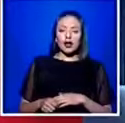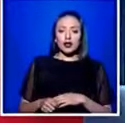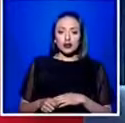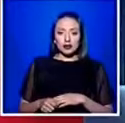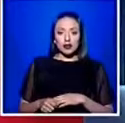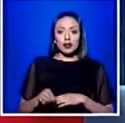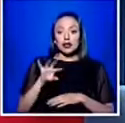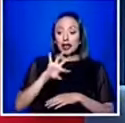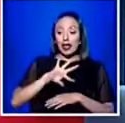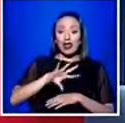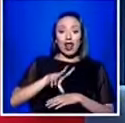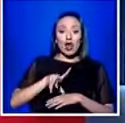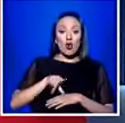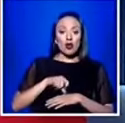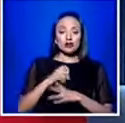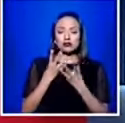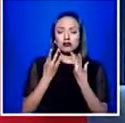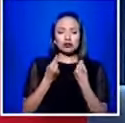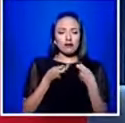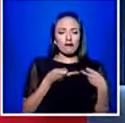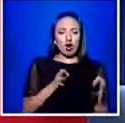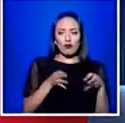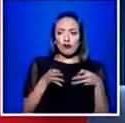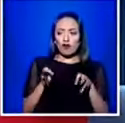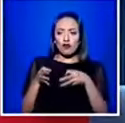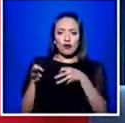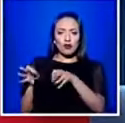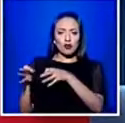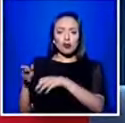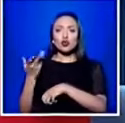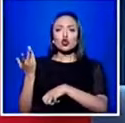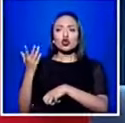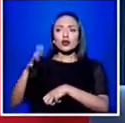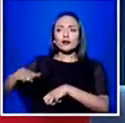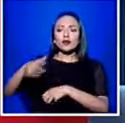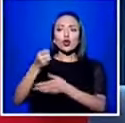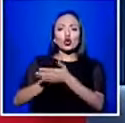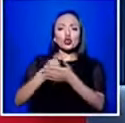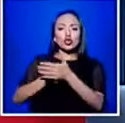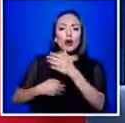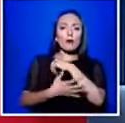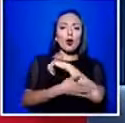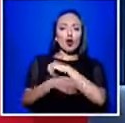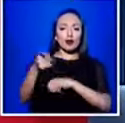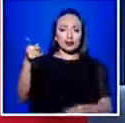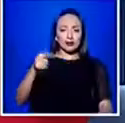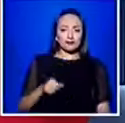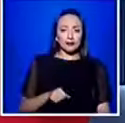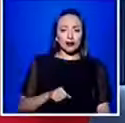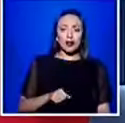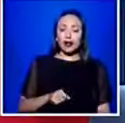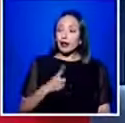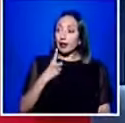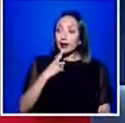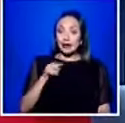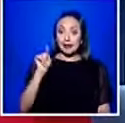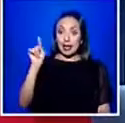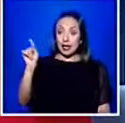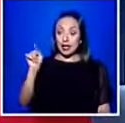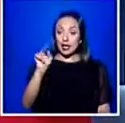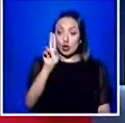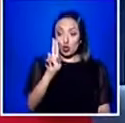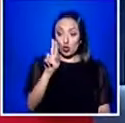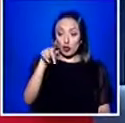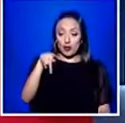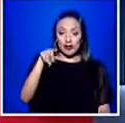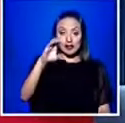La delincuencia opera de varias formas en la lucha de los pobres alta en el sur de Quito. Los vecinos aseguran que la unidad de policía